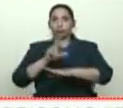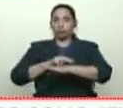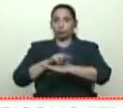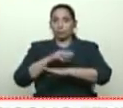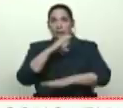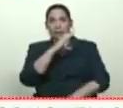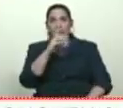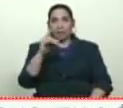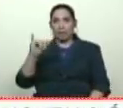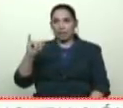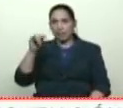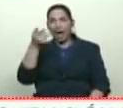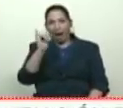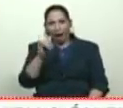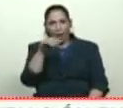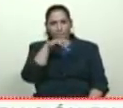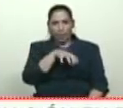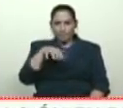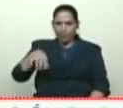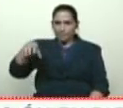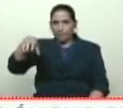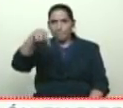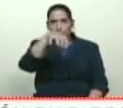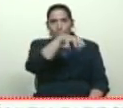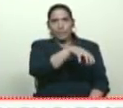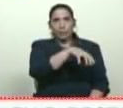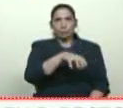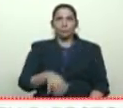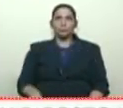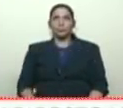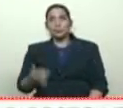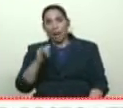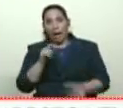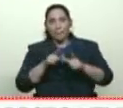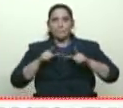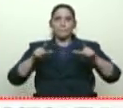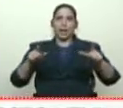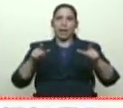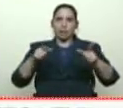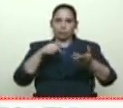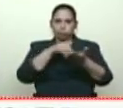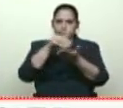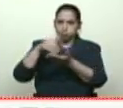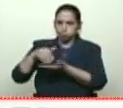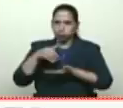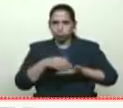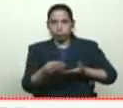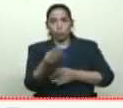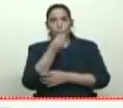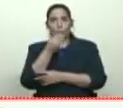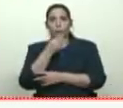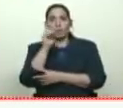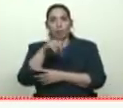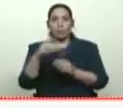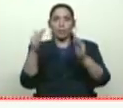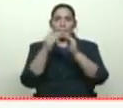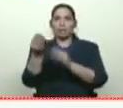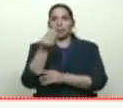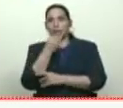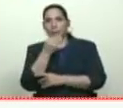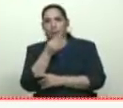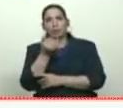médico allí. Por eso hay un espacio de distribución de alimentos y las casas de